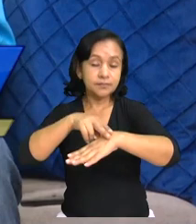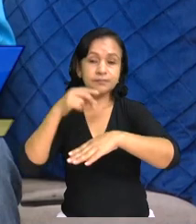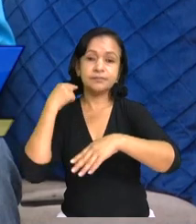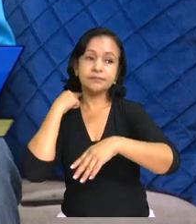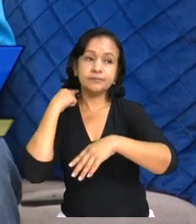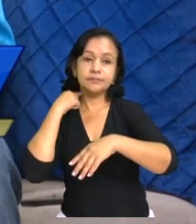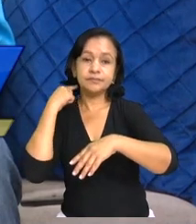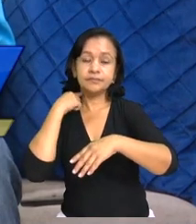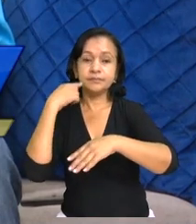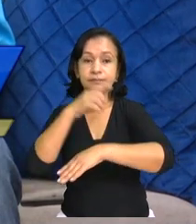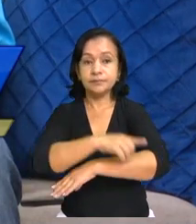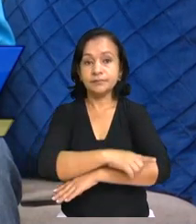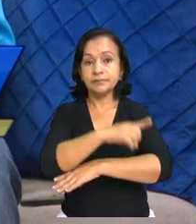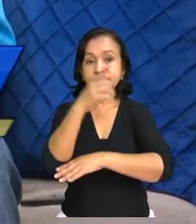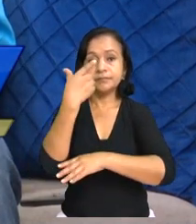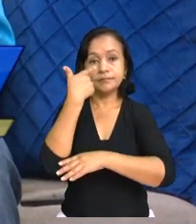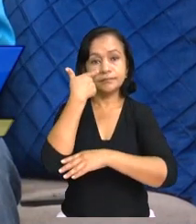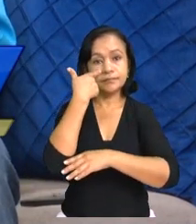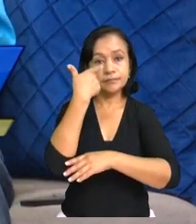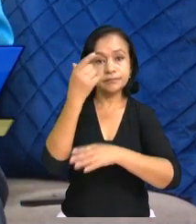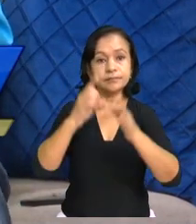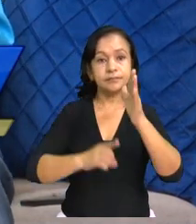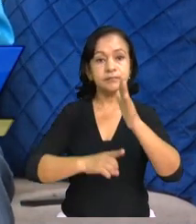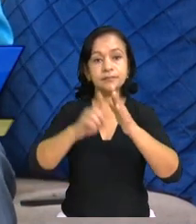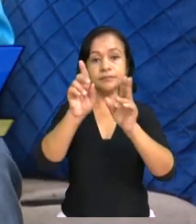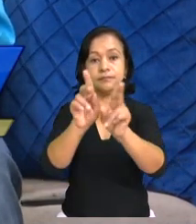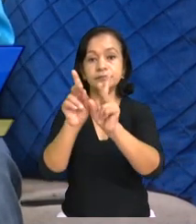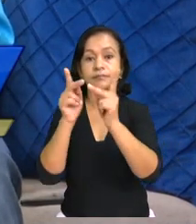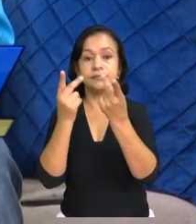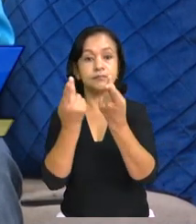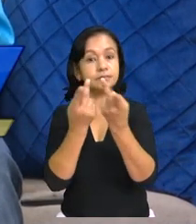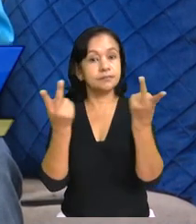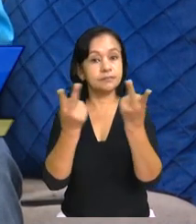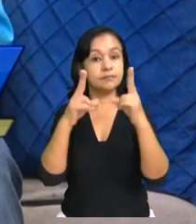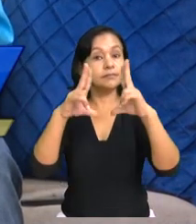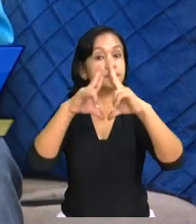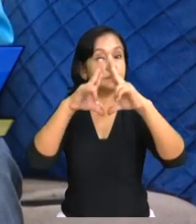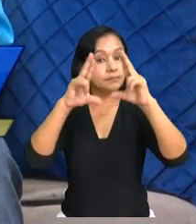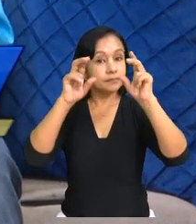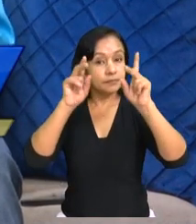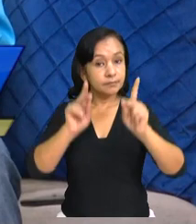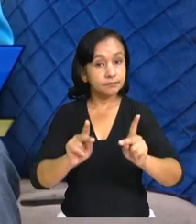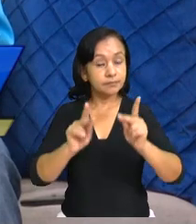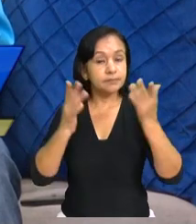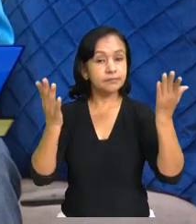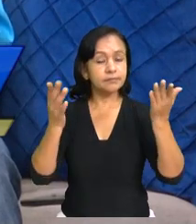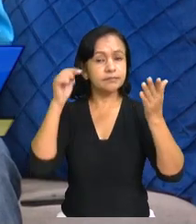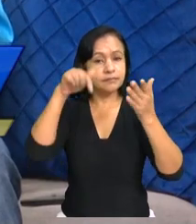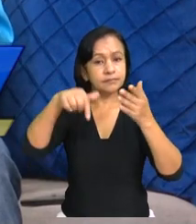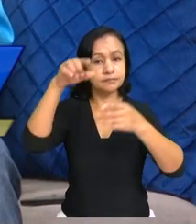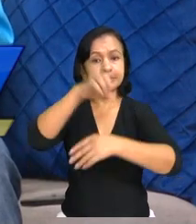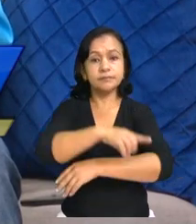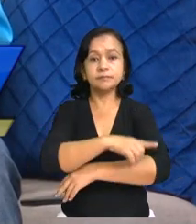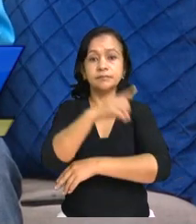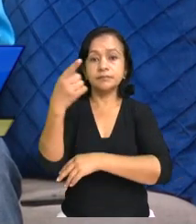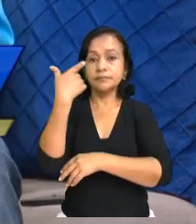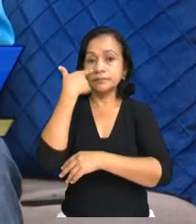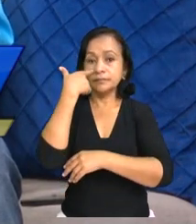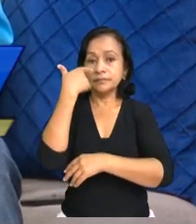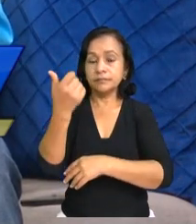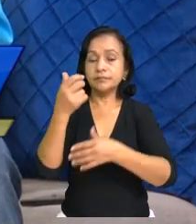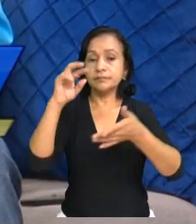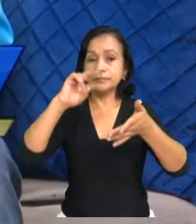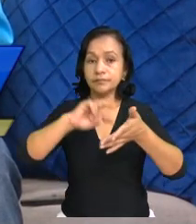oportunidad para conocer avances de nuestro pueblo y para entender algunos procesos de trabajo. En este caso, pues hoy estaremos conociendo